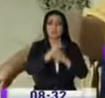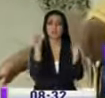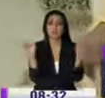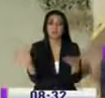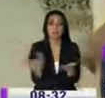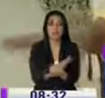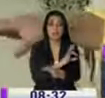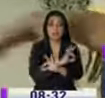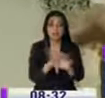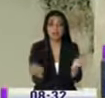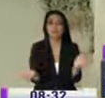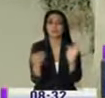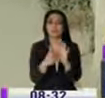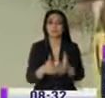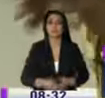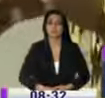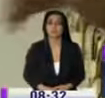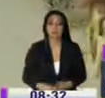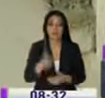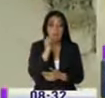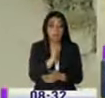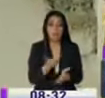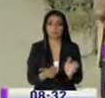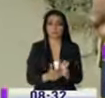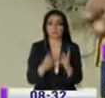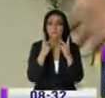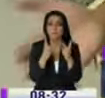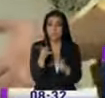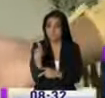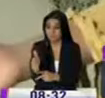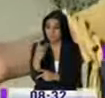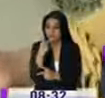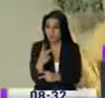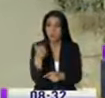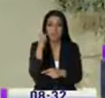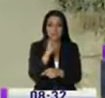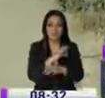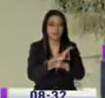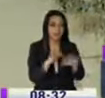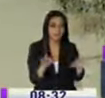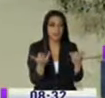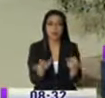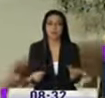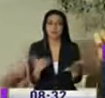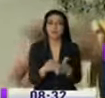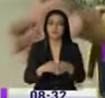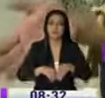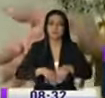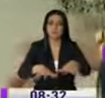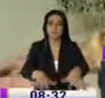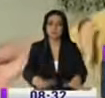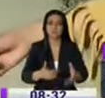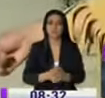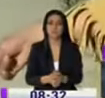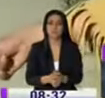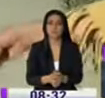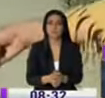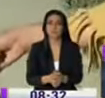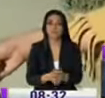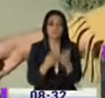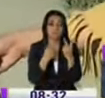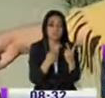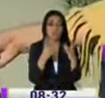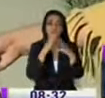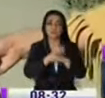limpiaron, y usted ayer, si vio usted, mi señor, ayer cómo estaba. Estaba tremendo, ya llevaron, vea, y solo esa